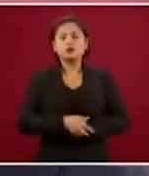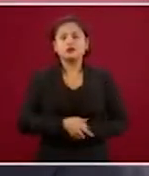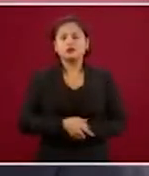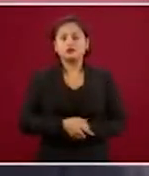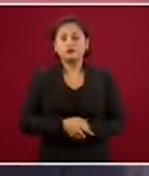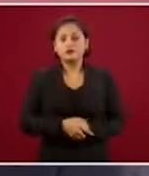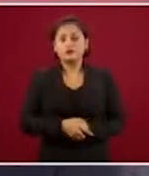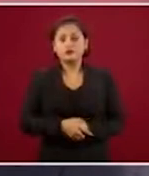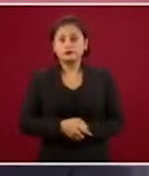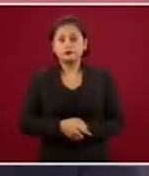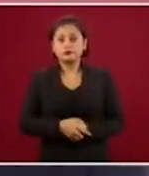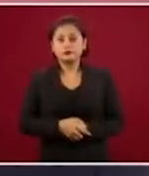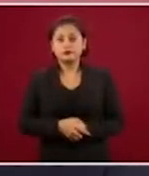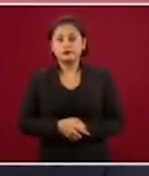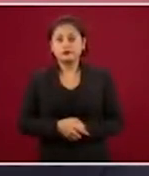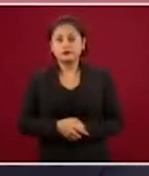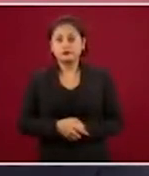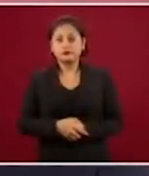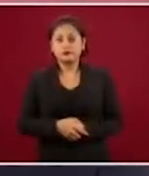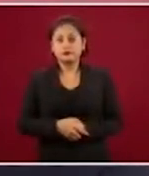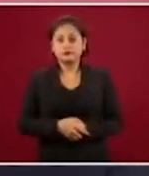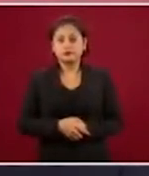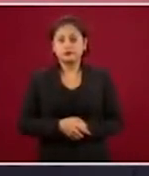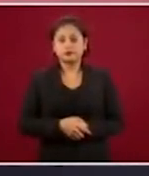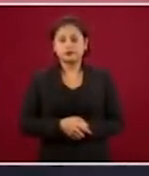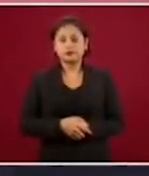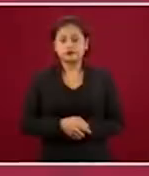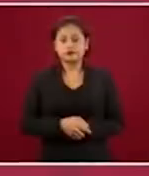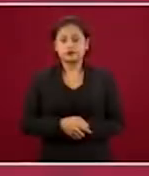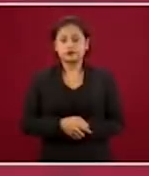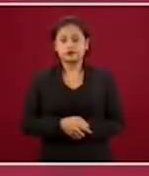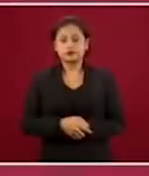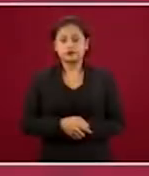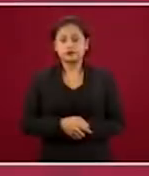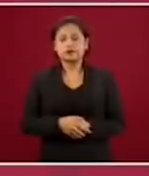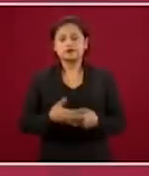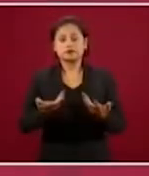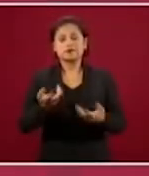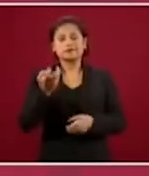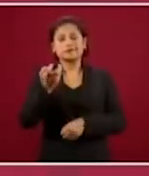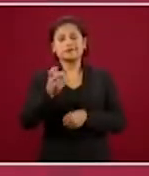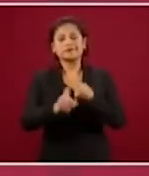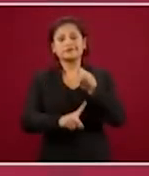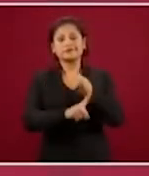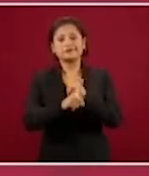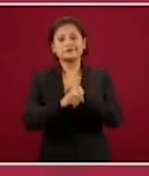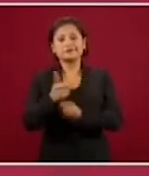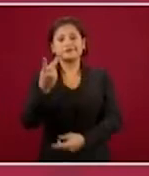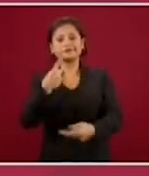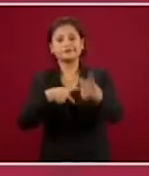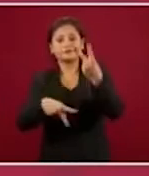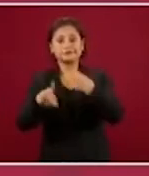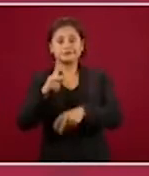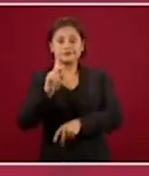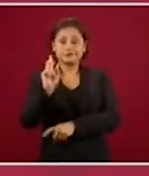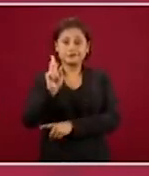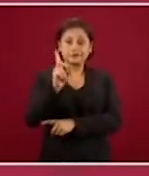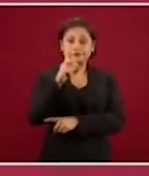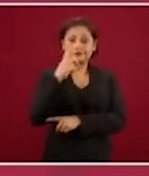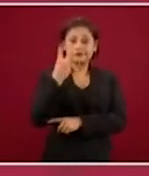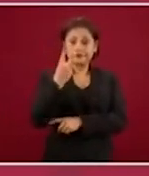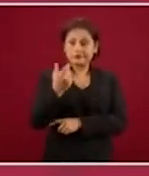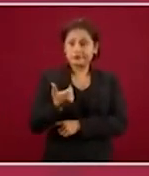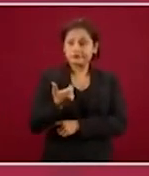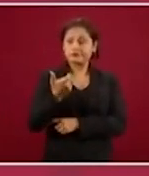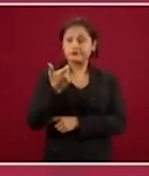la paridad del dólar con relación a las monedas del mundo.